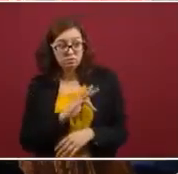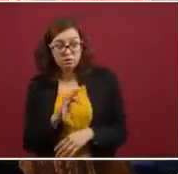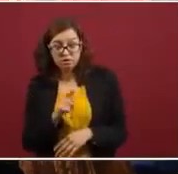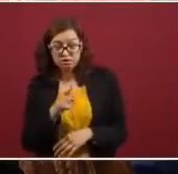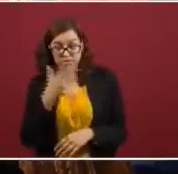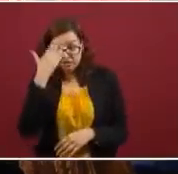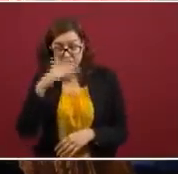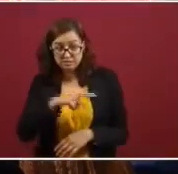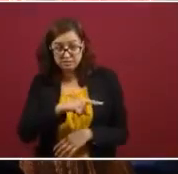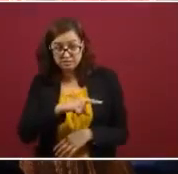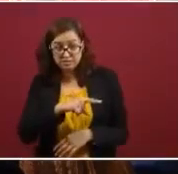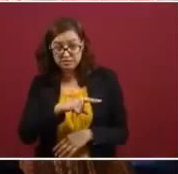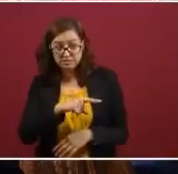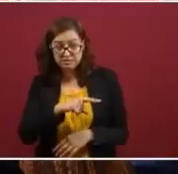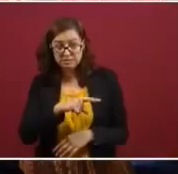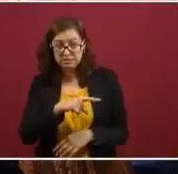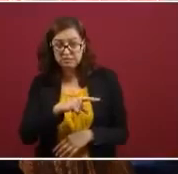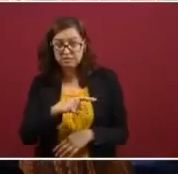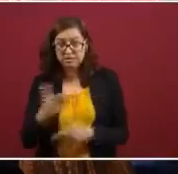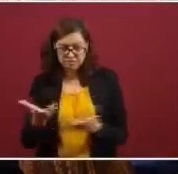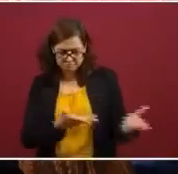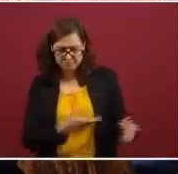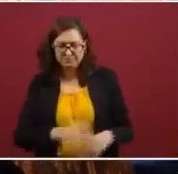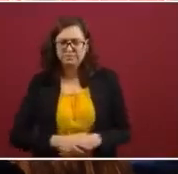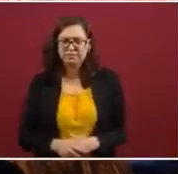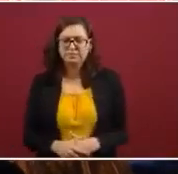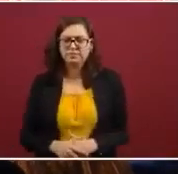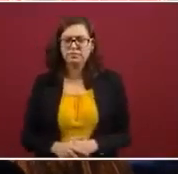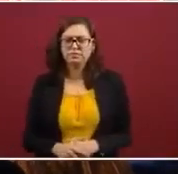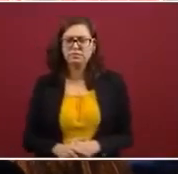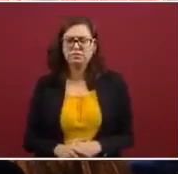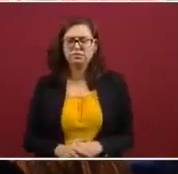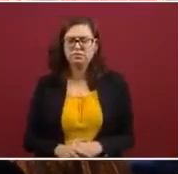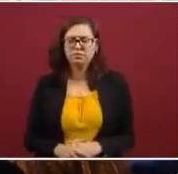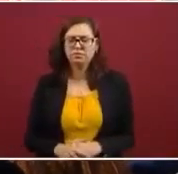tienes la a ver, por favor.